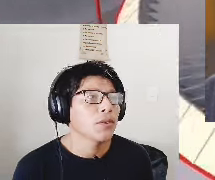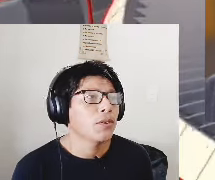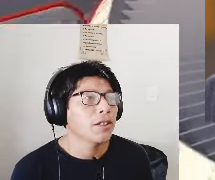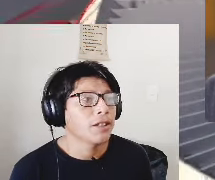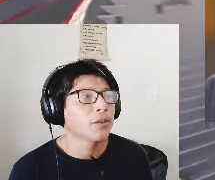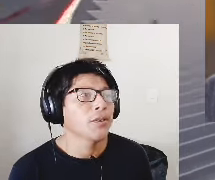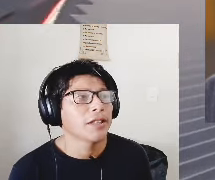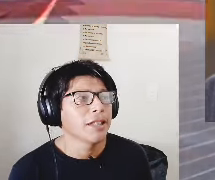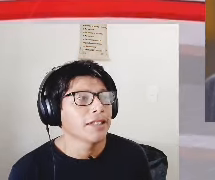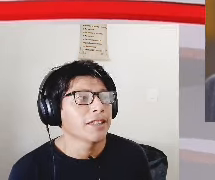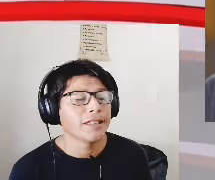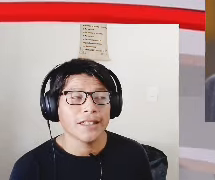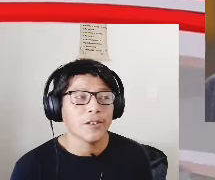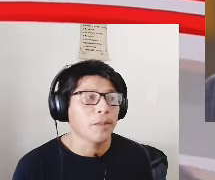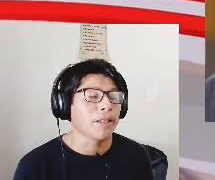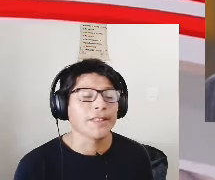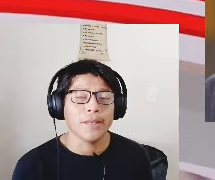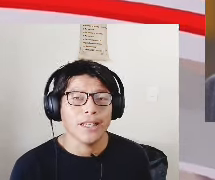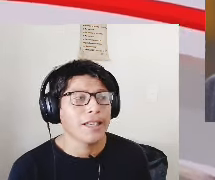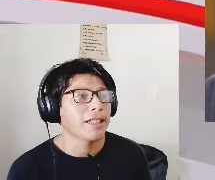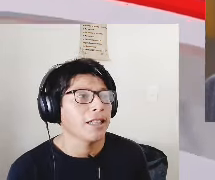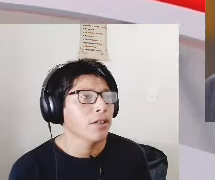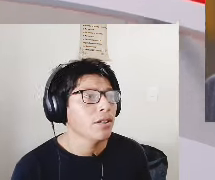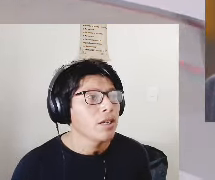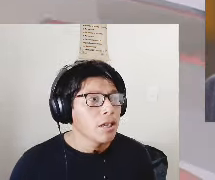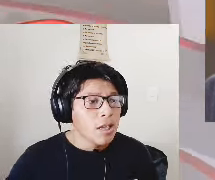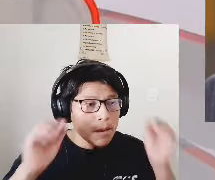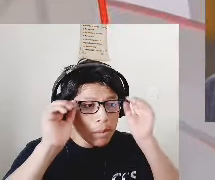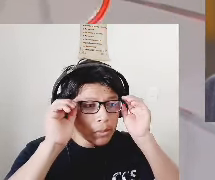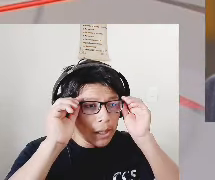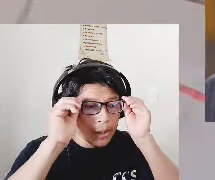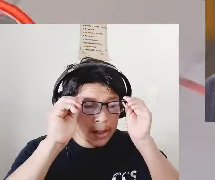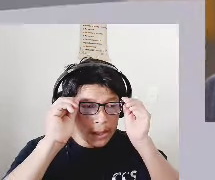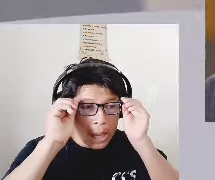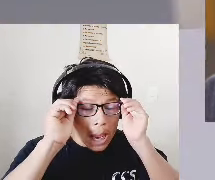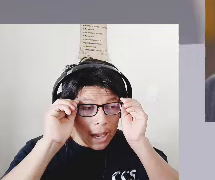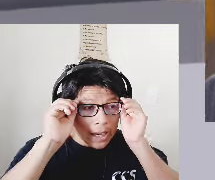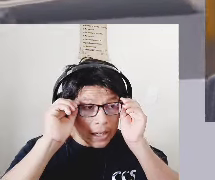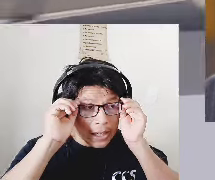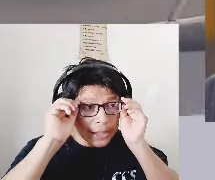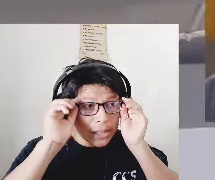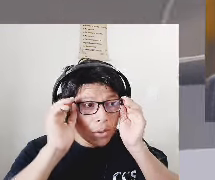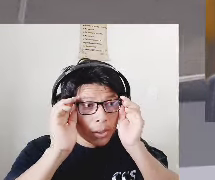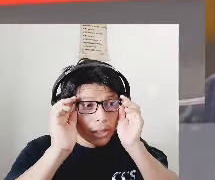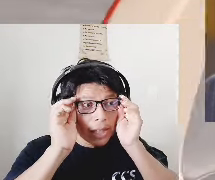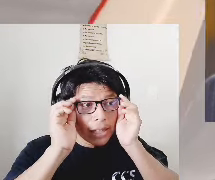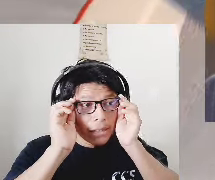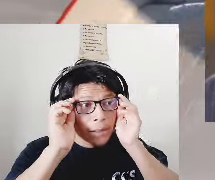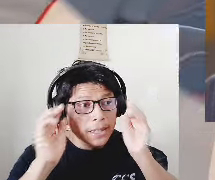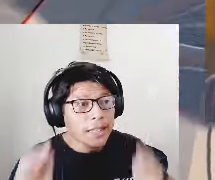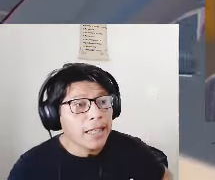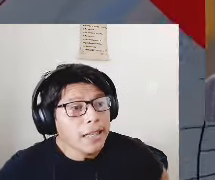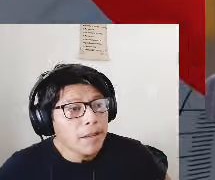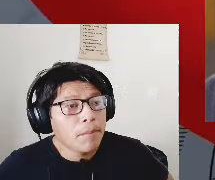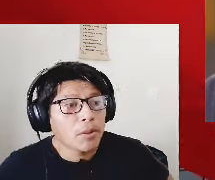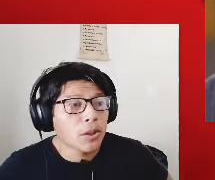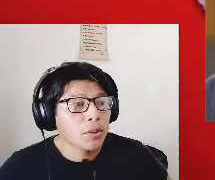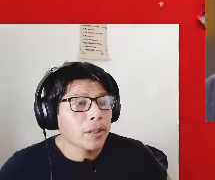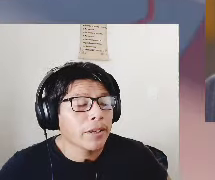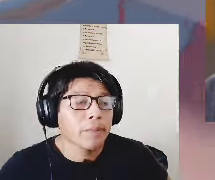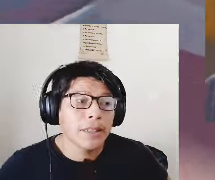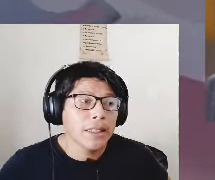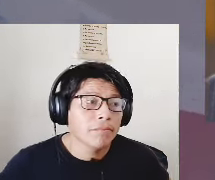dentro de unos días. Es la última semana, en serio. Vamos a ver cómo será la despedida de él.